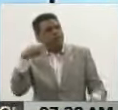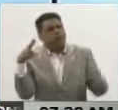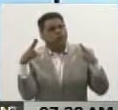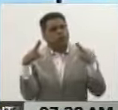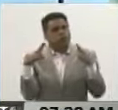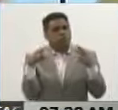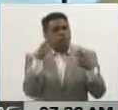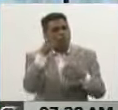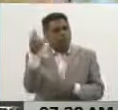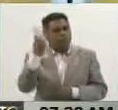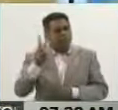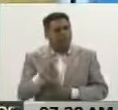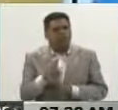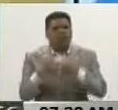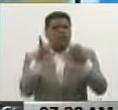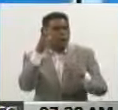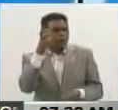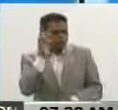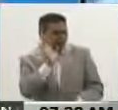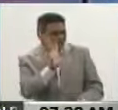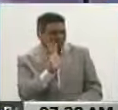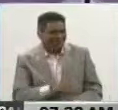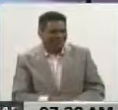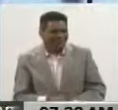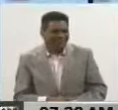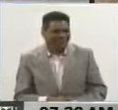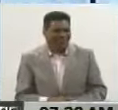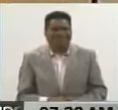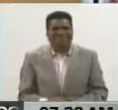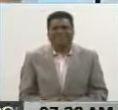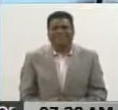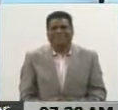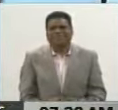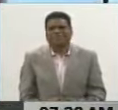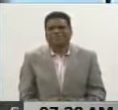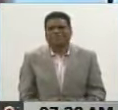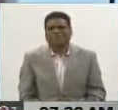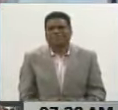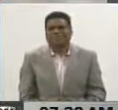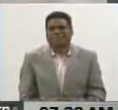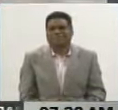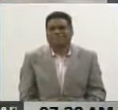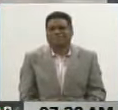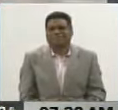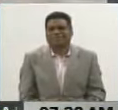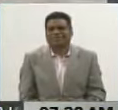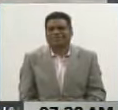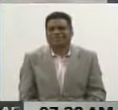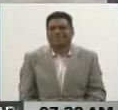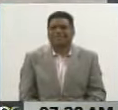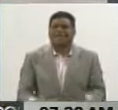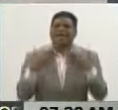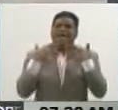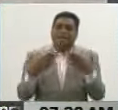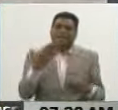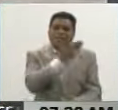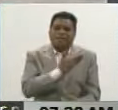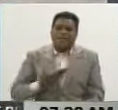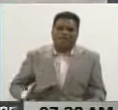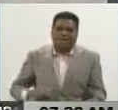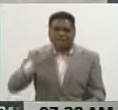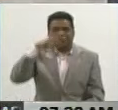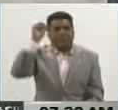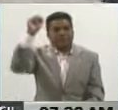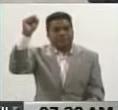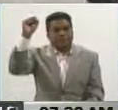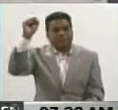educación en nuestro país. Vamos a escucharlo, ministro, para nutrir la entrevista y luego seguimos con la conversación. Gracias al presidente Chávez, hay que tomar en cuenta eso, que empezó con